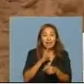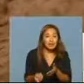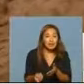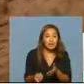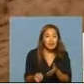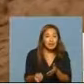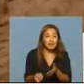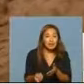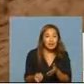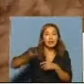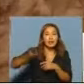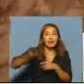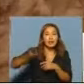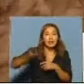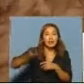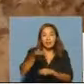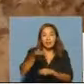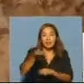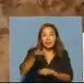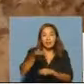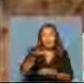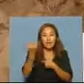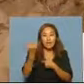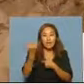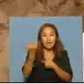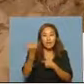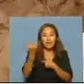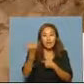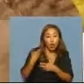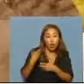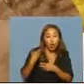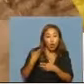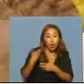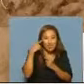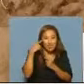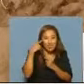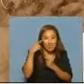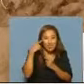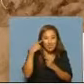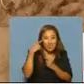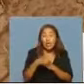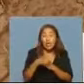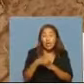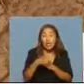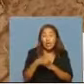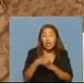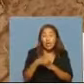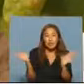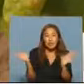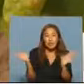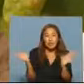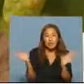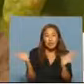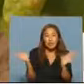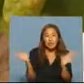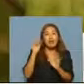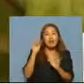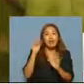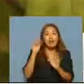lealtad comercial que debe existir entre los compradores. Por lo tanto, entendemos que esto debe corregirse. Por eso es